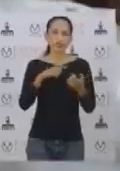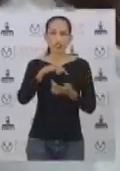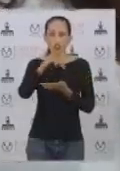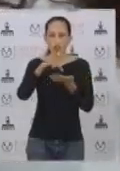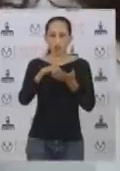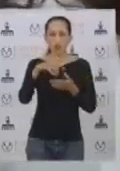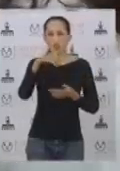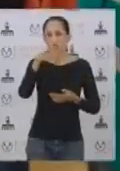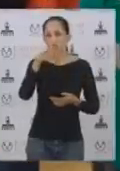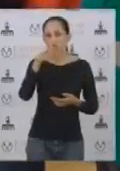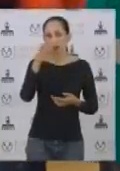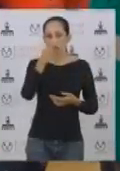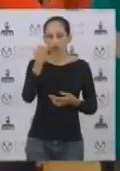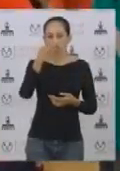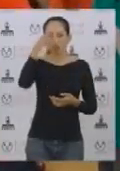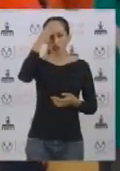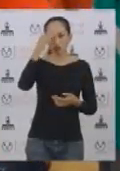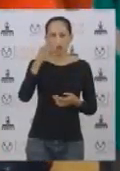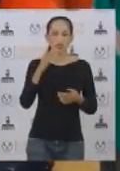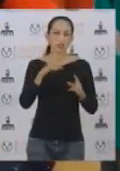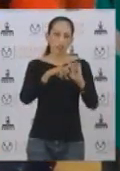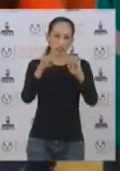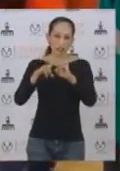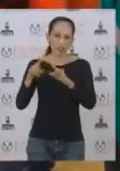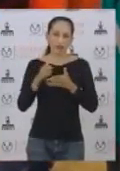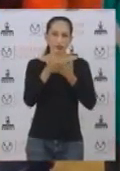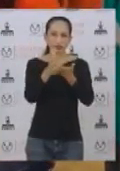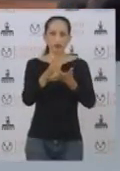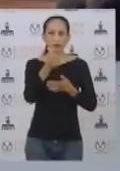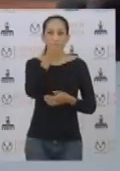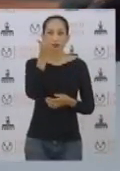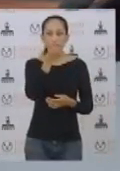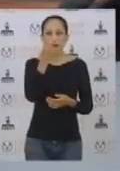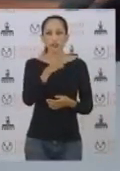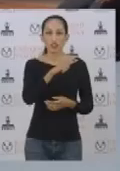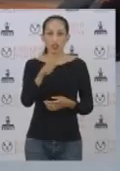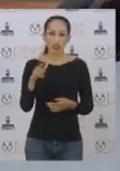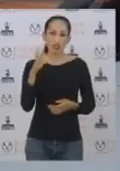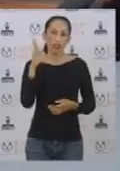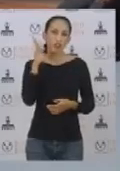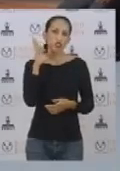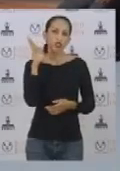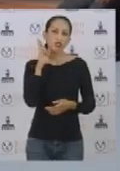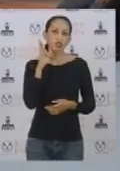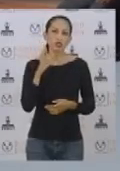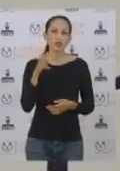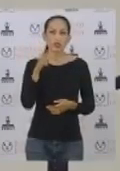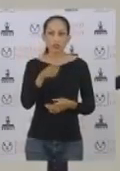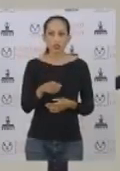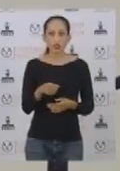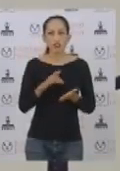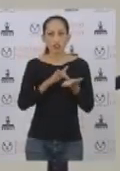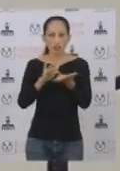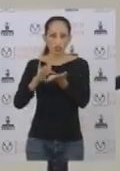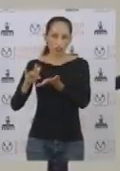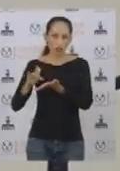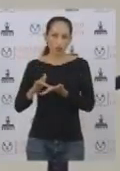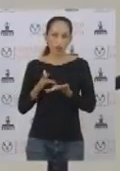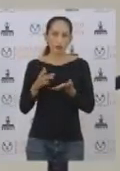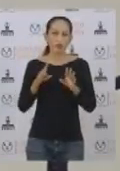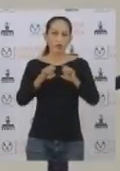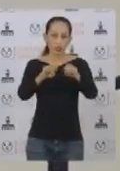centros de idiomas, entre otros servicios para la formación integral del alumno. Ante ellos, el rector Enrique Etienne Pérez del Río les ofreció las